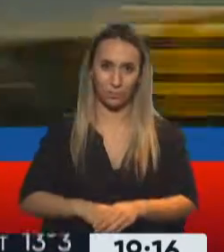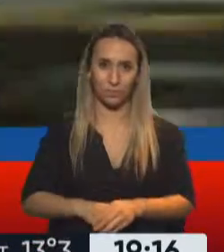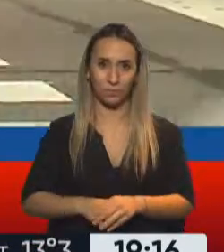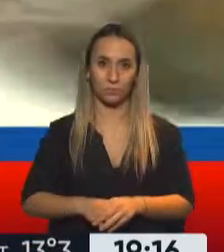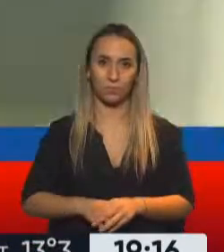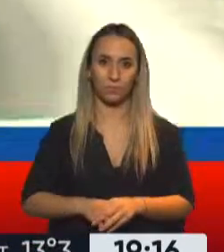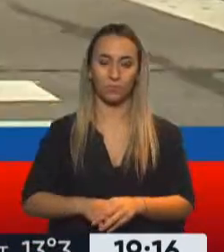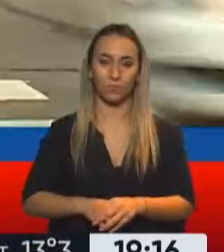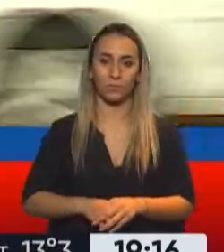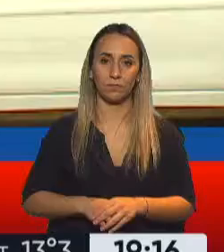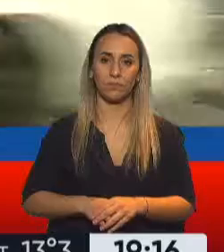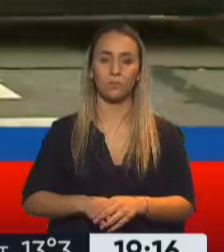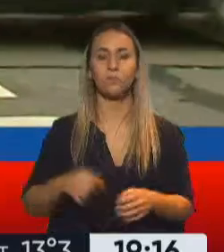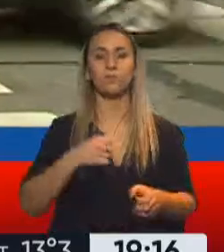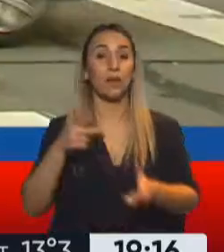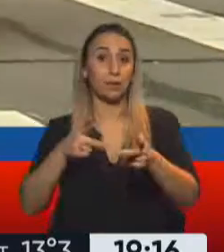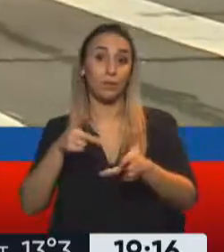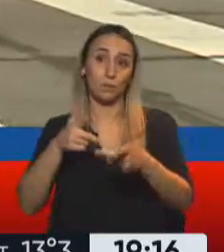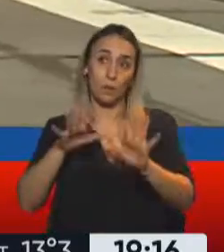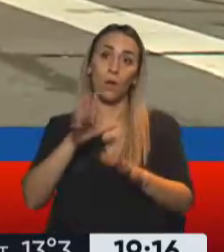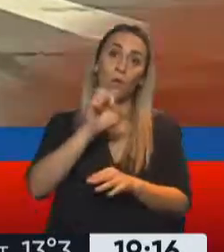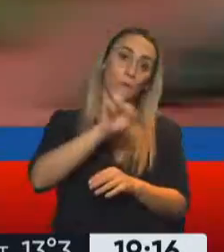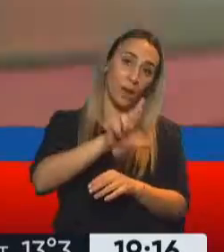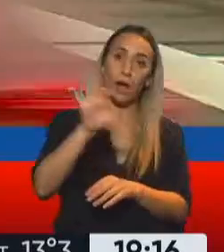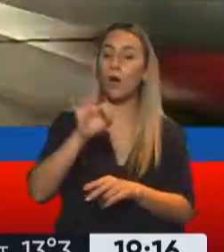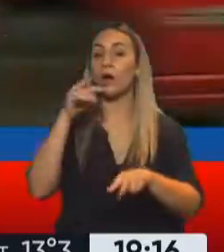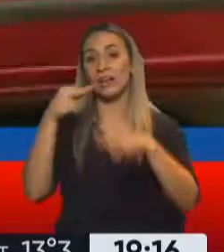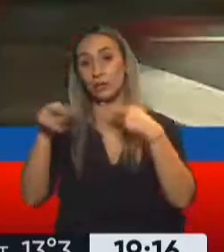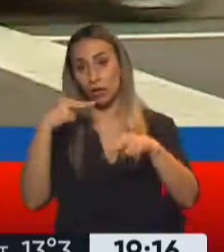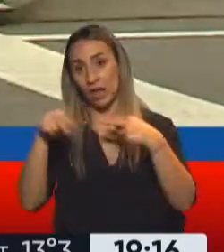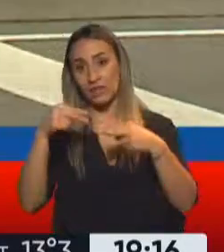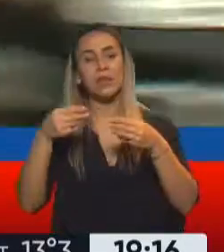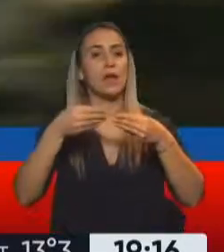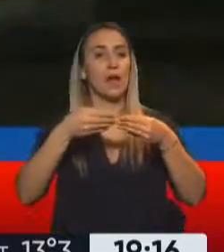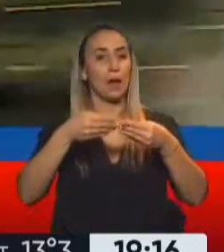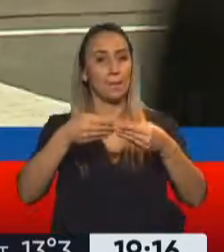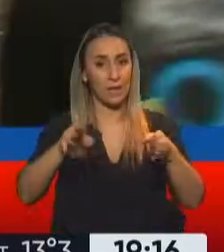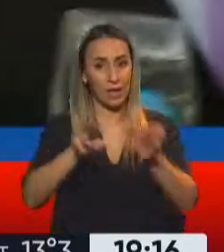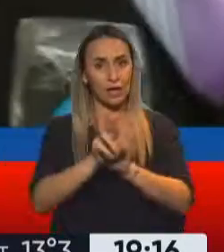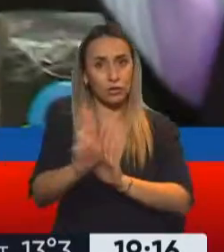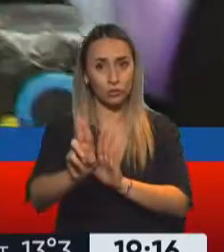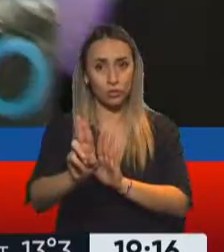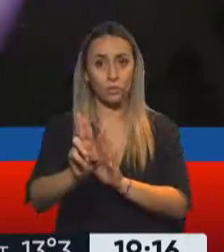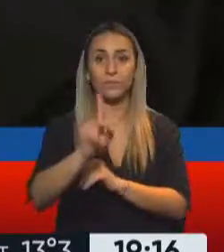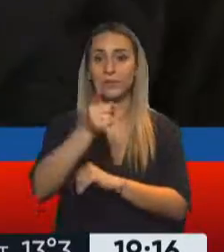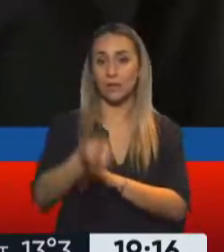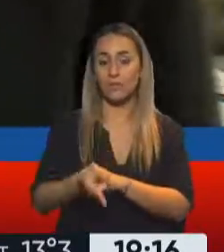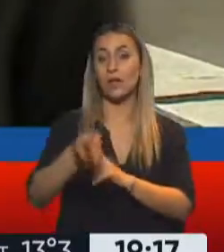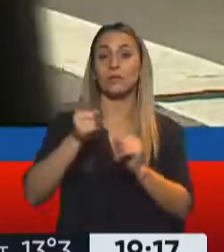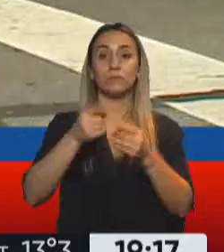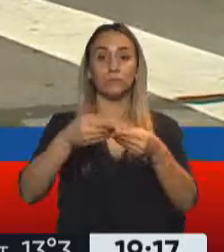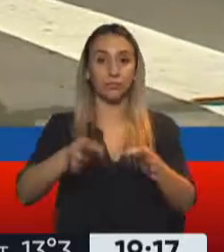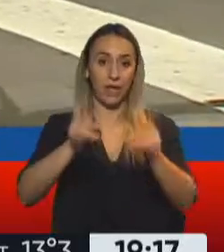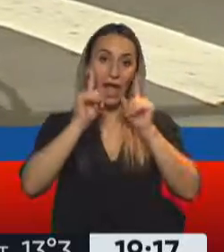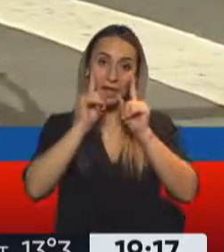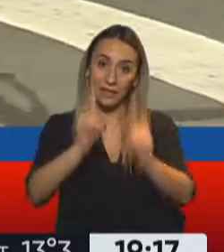la posibilidad de que los bares y los restaurantes estén abiertos y puedan atender a